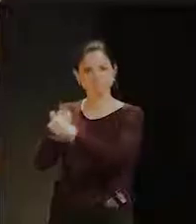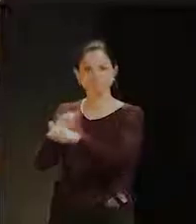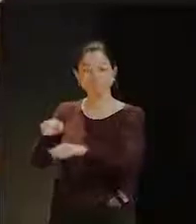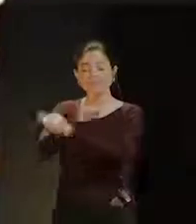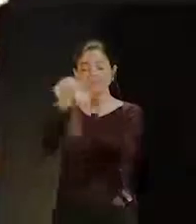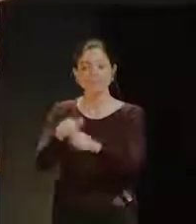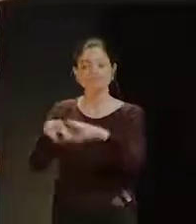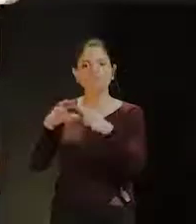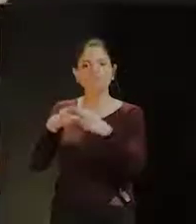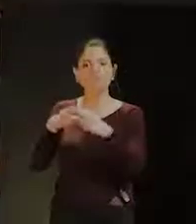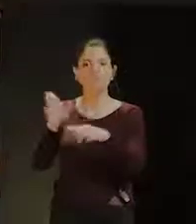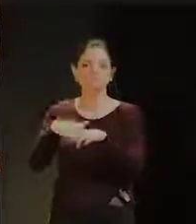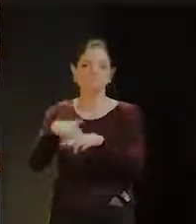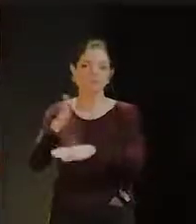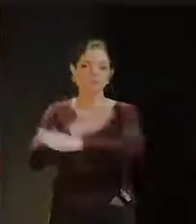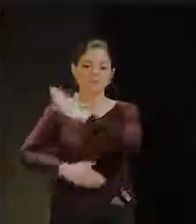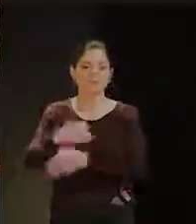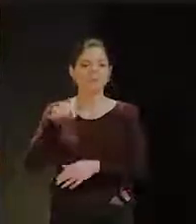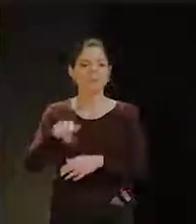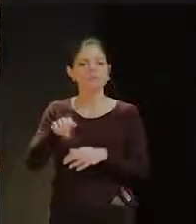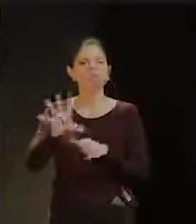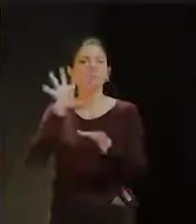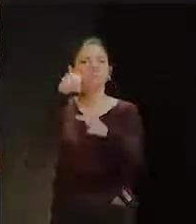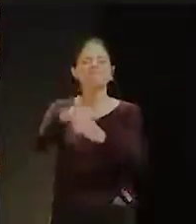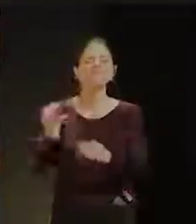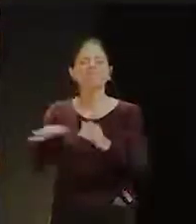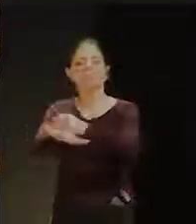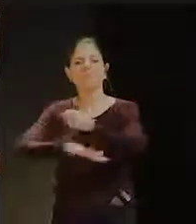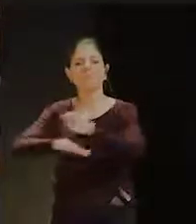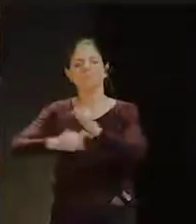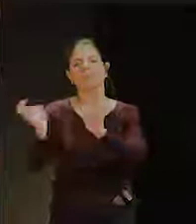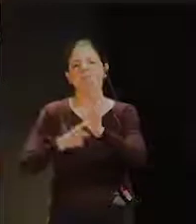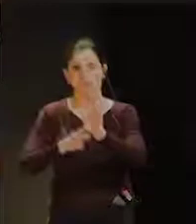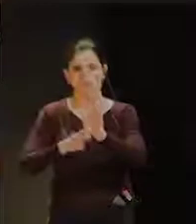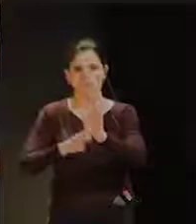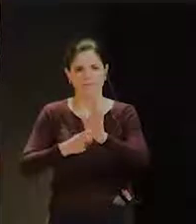este modelo social para la discapacidad forma la base de la ley.